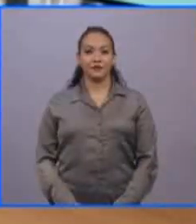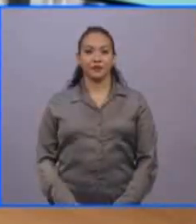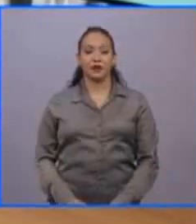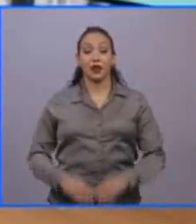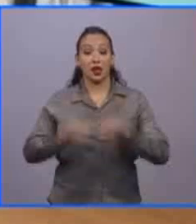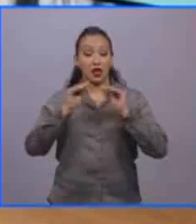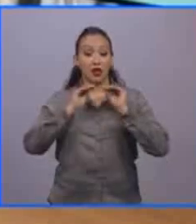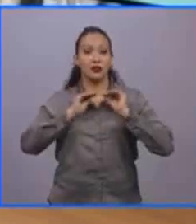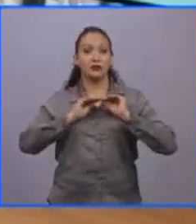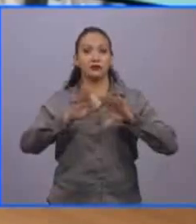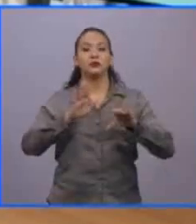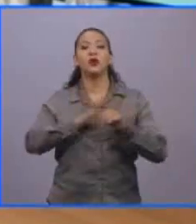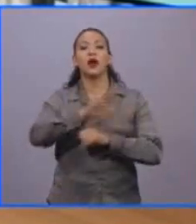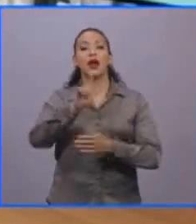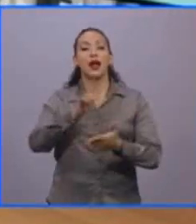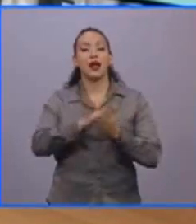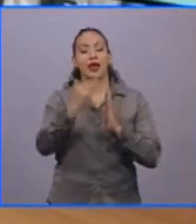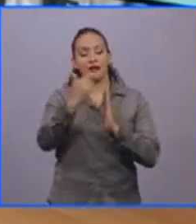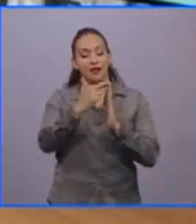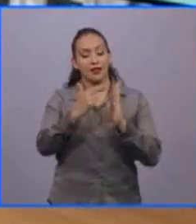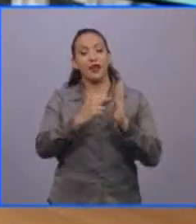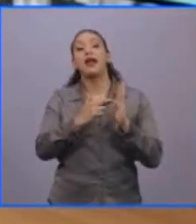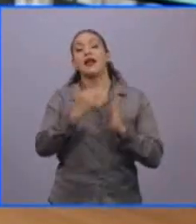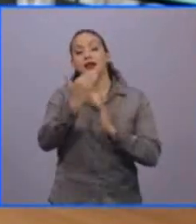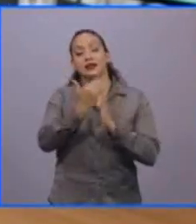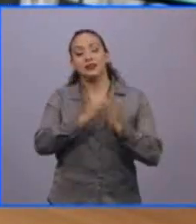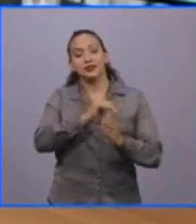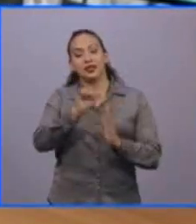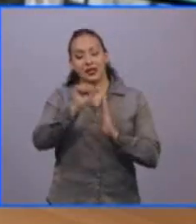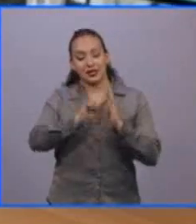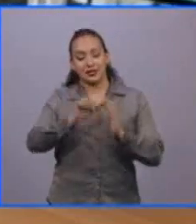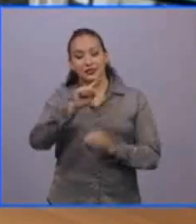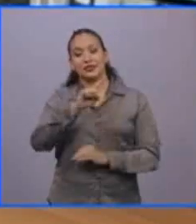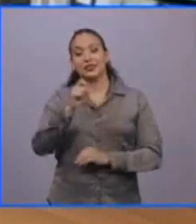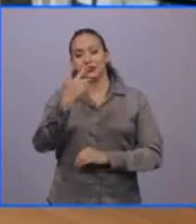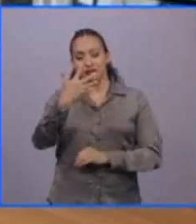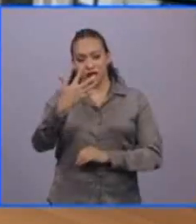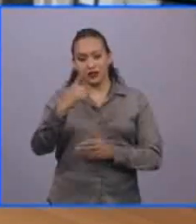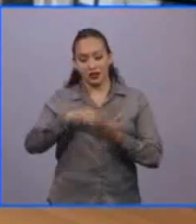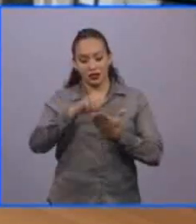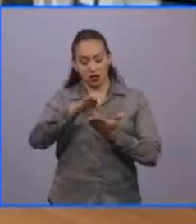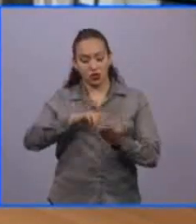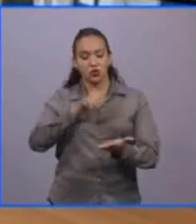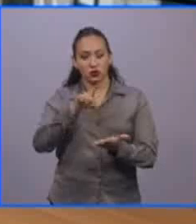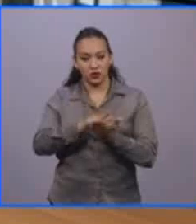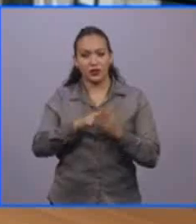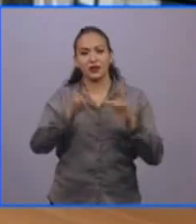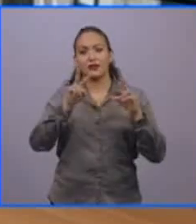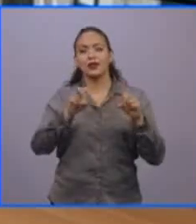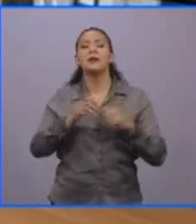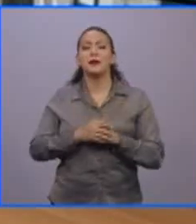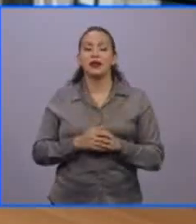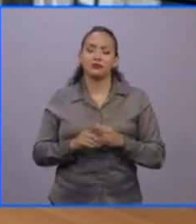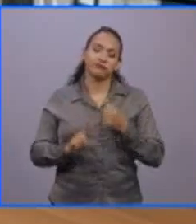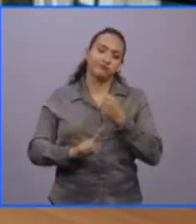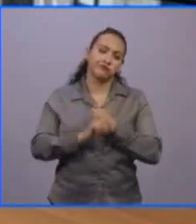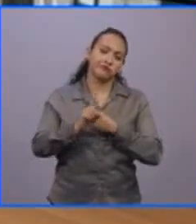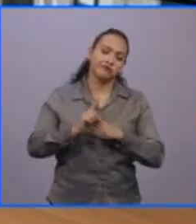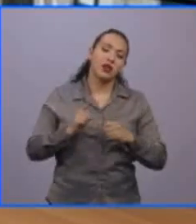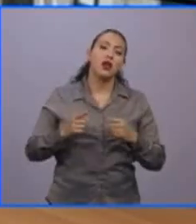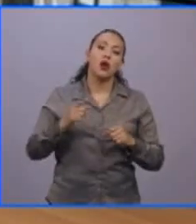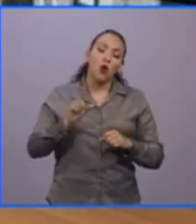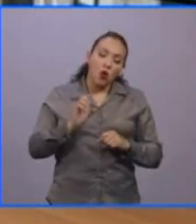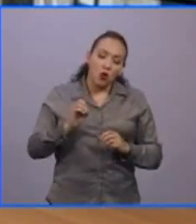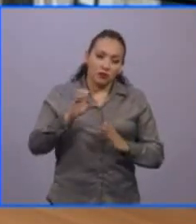Se publicó el decreto de la Ley Reglamentaria de Fracciones del artículo 105 constitucional en materia de controversias y acciones